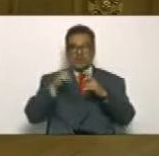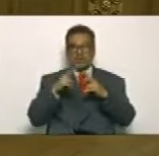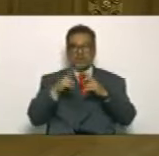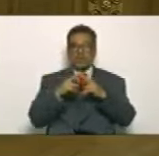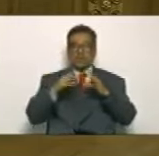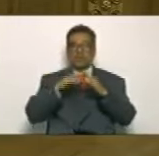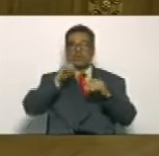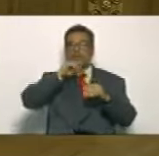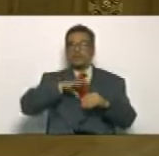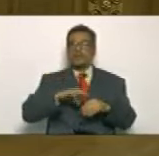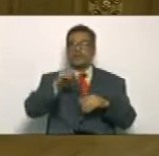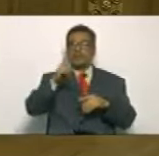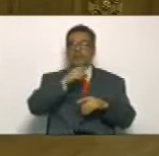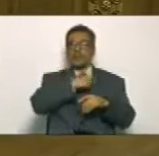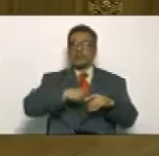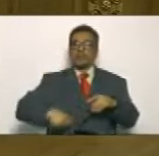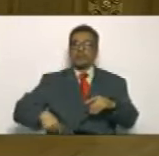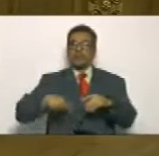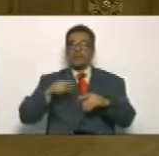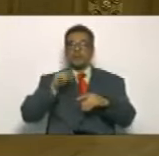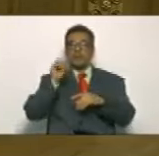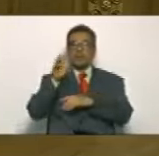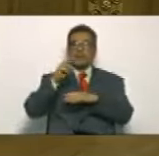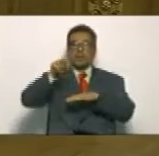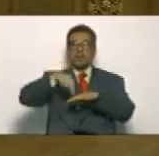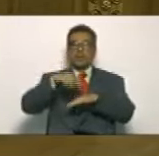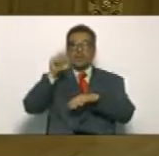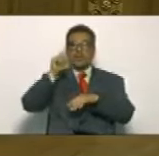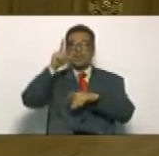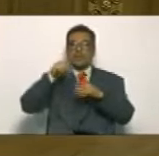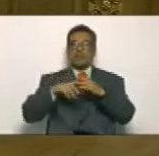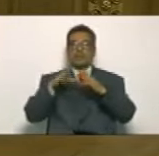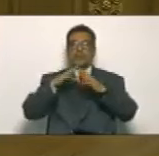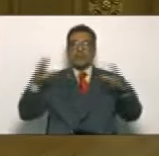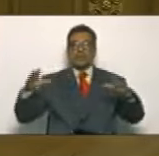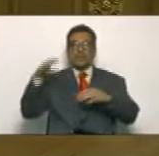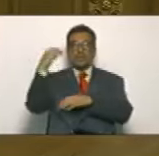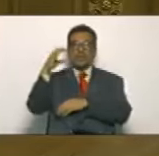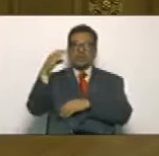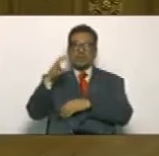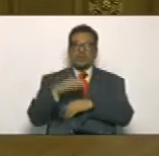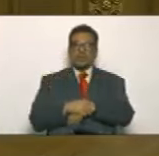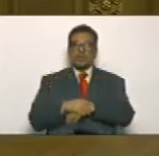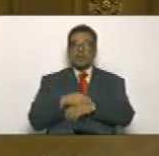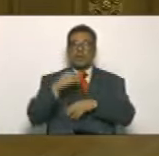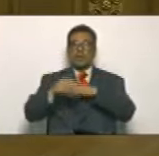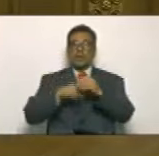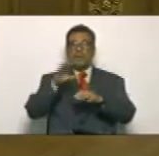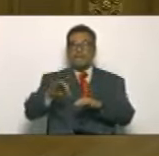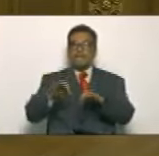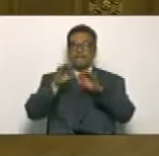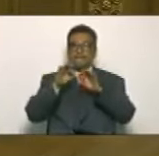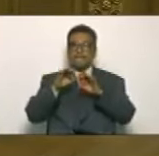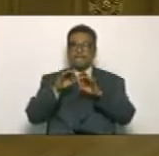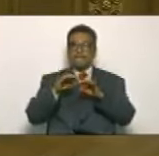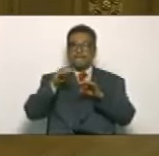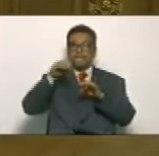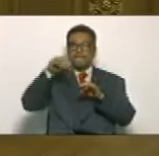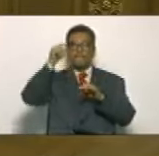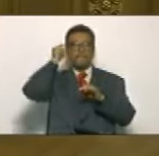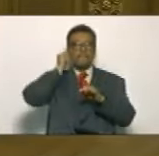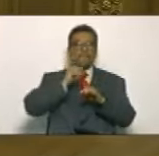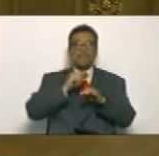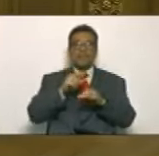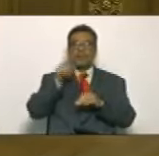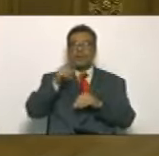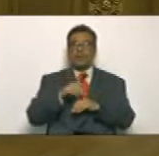carácter histórico como presidente del Congreso Admirable de la Gran Colombia, que fue elegido el mariscal de Ayacucho, Antonio